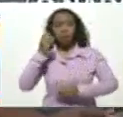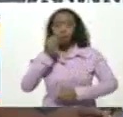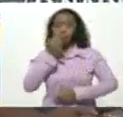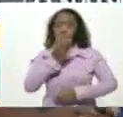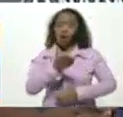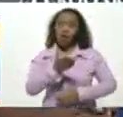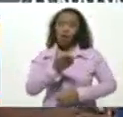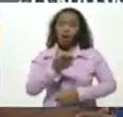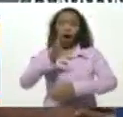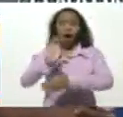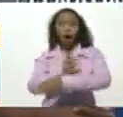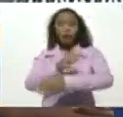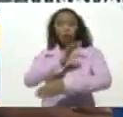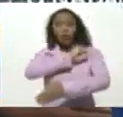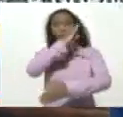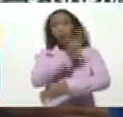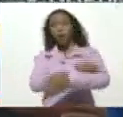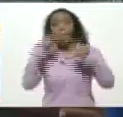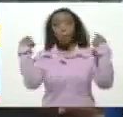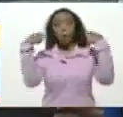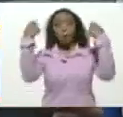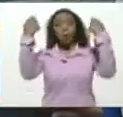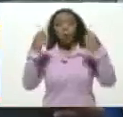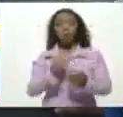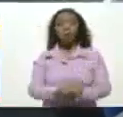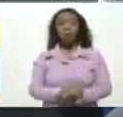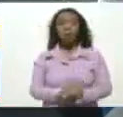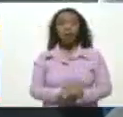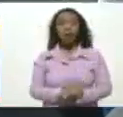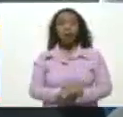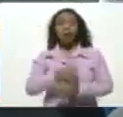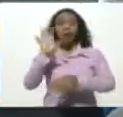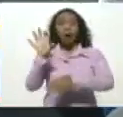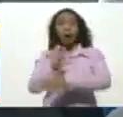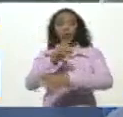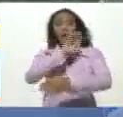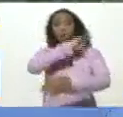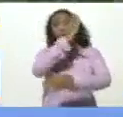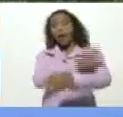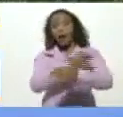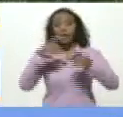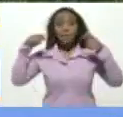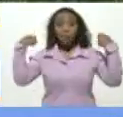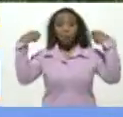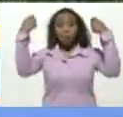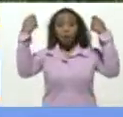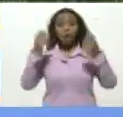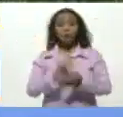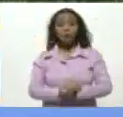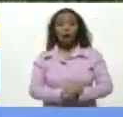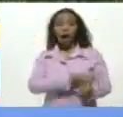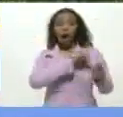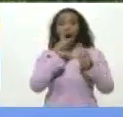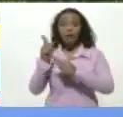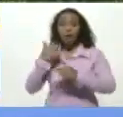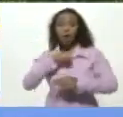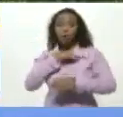al canto del poder popular, al canto del poder comunal, allí